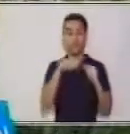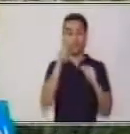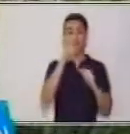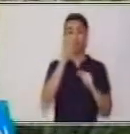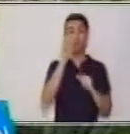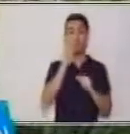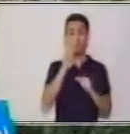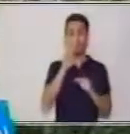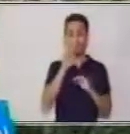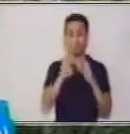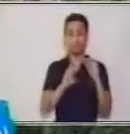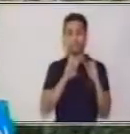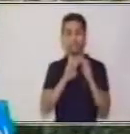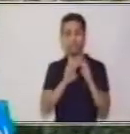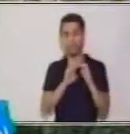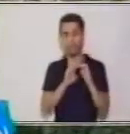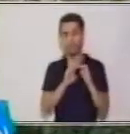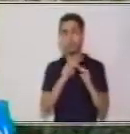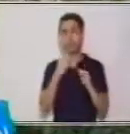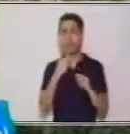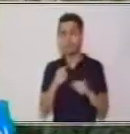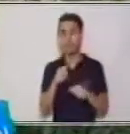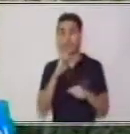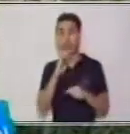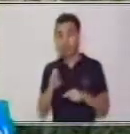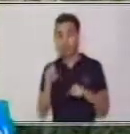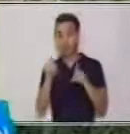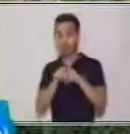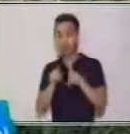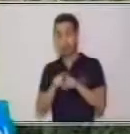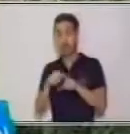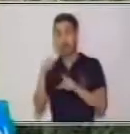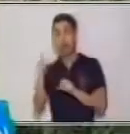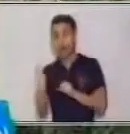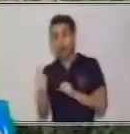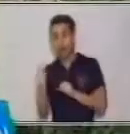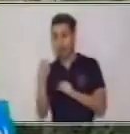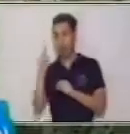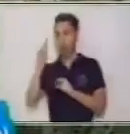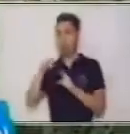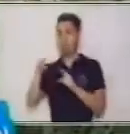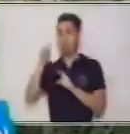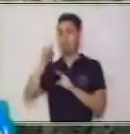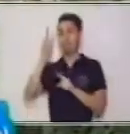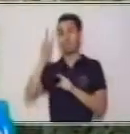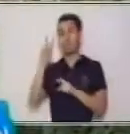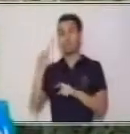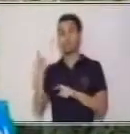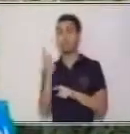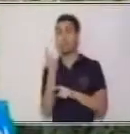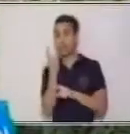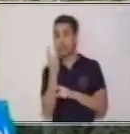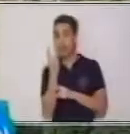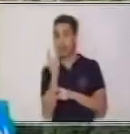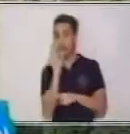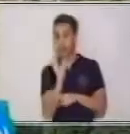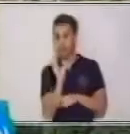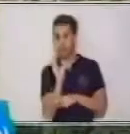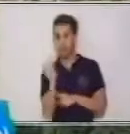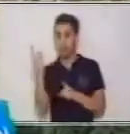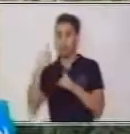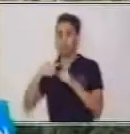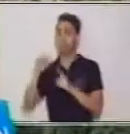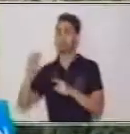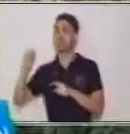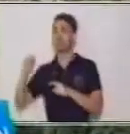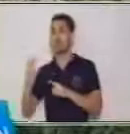perfecto establece que es igual a el cuadrado del primer término más el doble del primero por